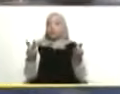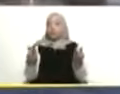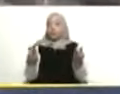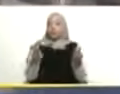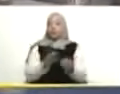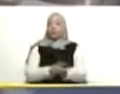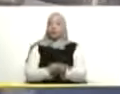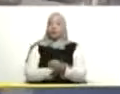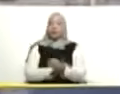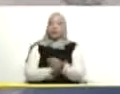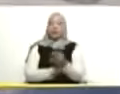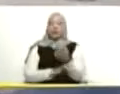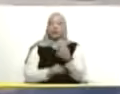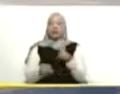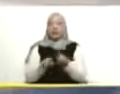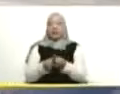cabalga.